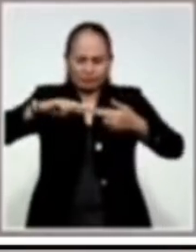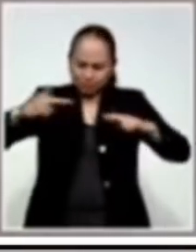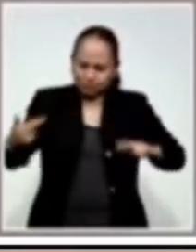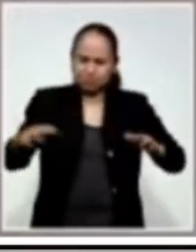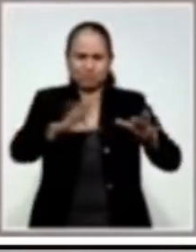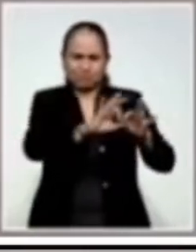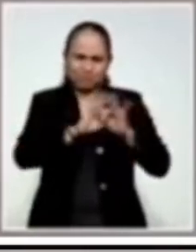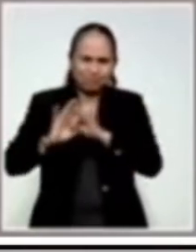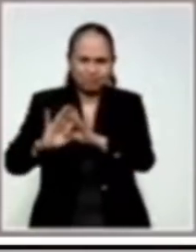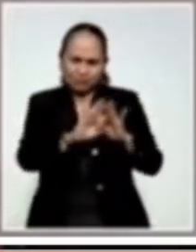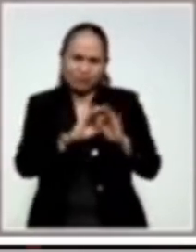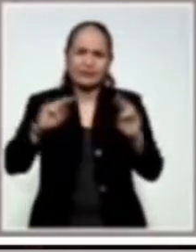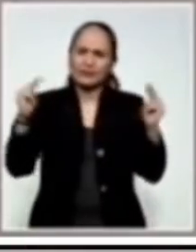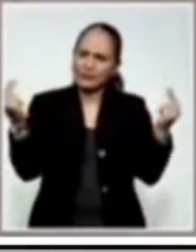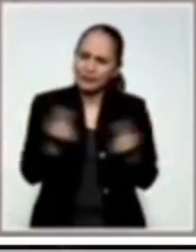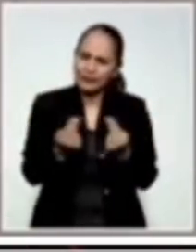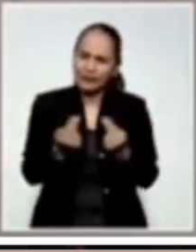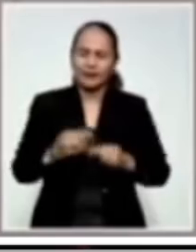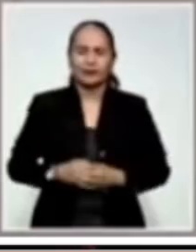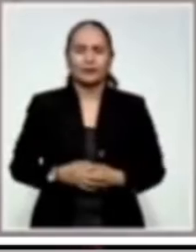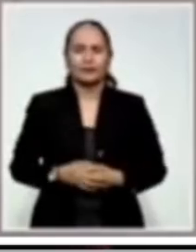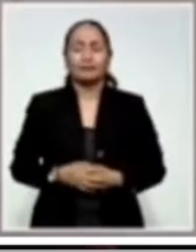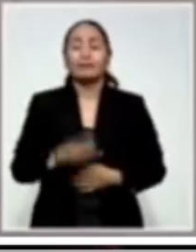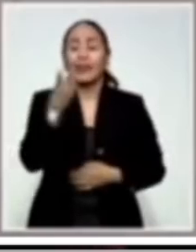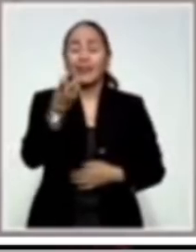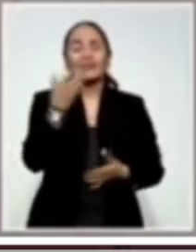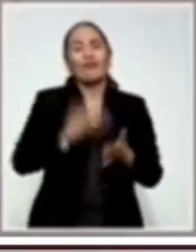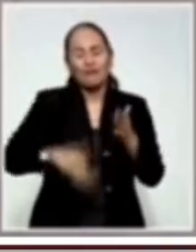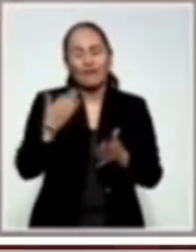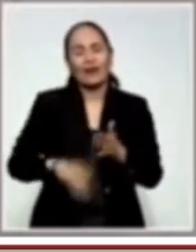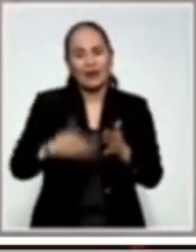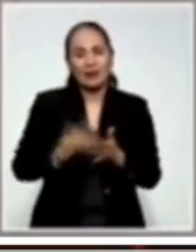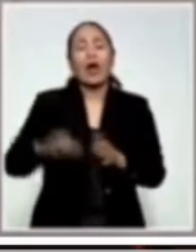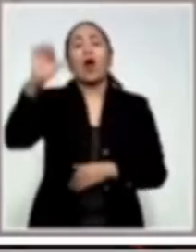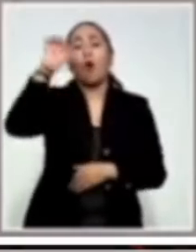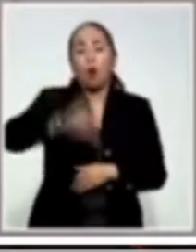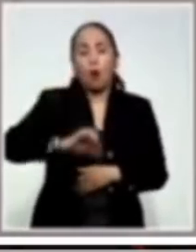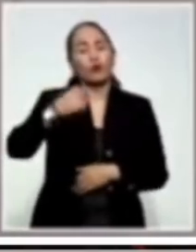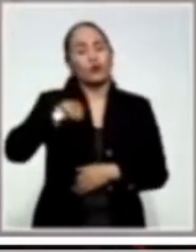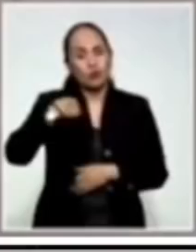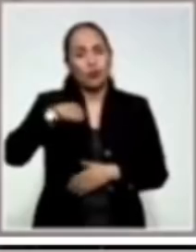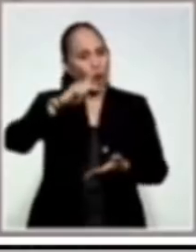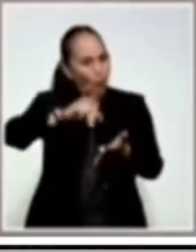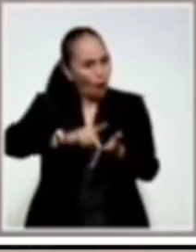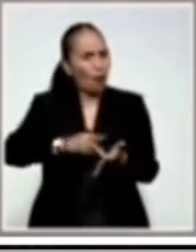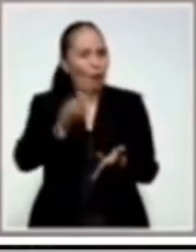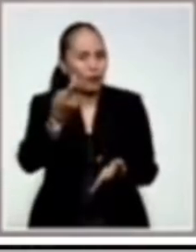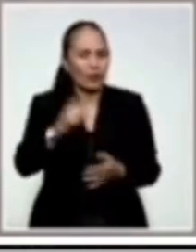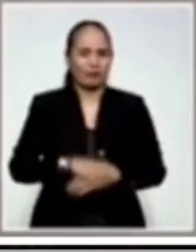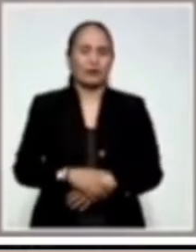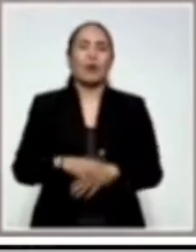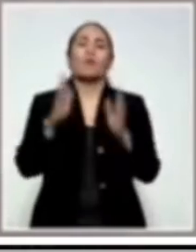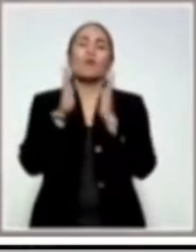mexicanos. Creo que lo que nos hace falta es eso. Por eso yo hoy exhorto una vez más: discutamos